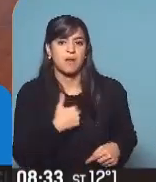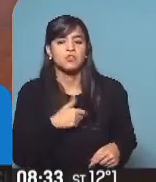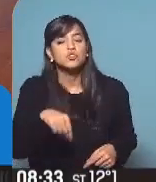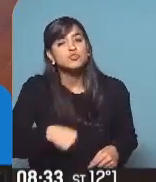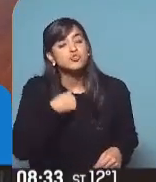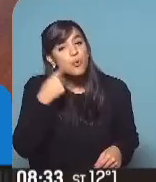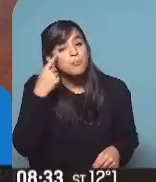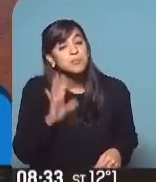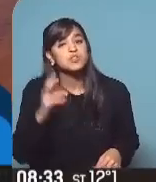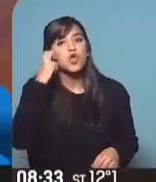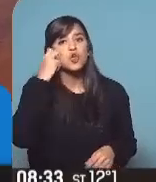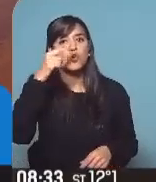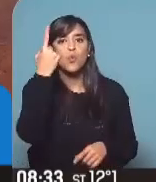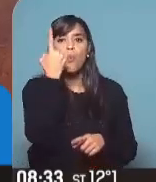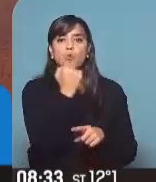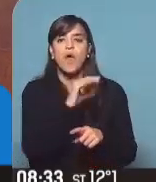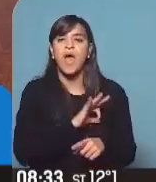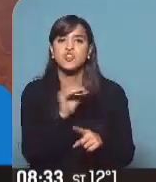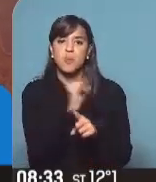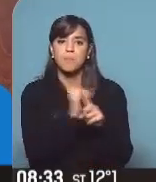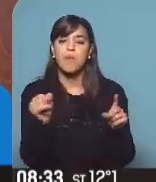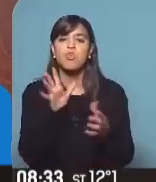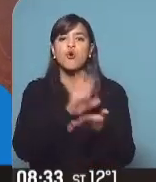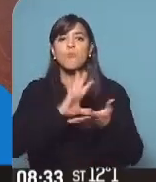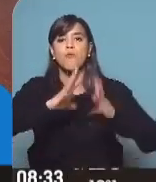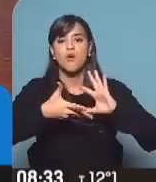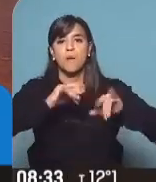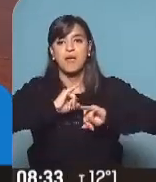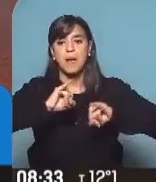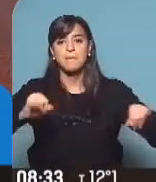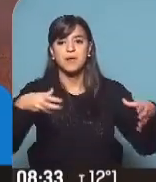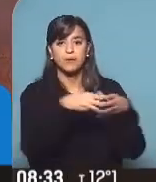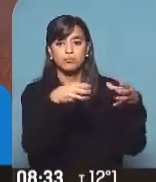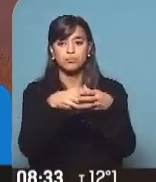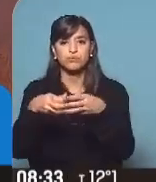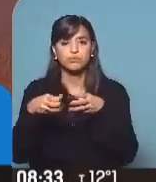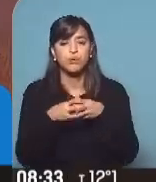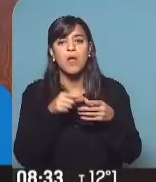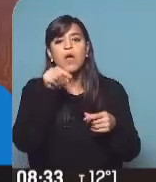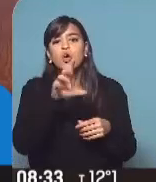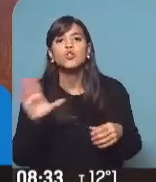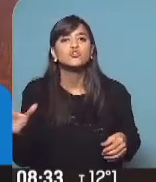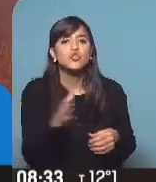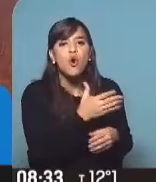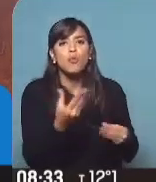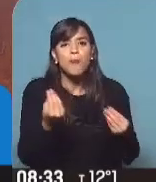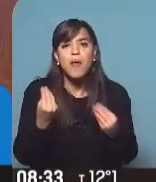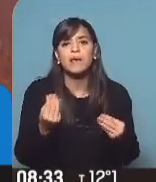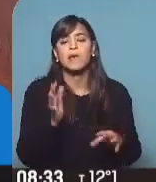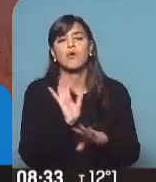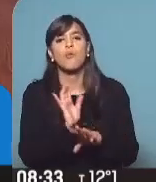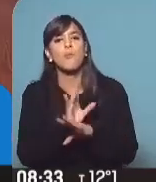congreso hace un año entramos en modo campaña de distintos bloques entre el modo campaña y todo se usa para los